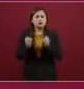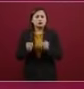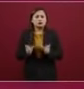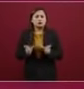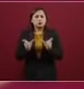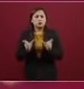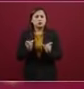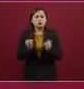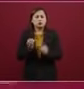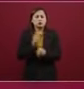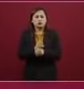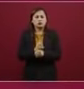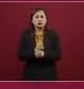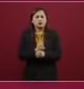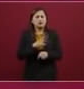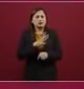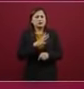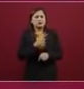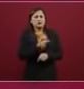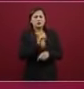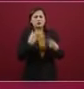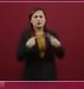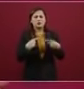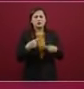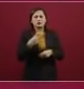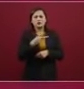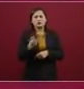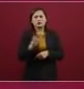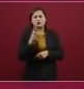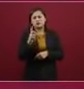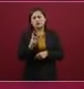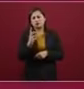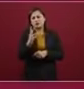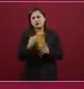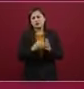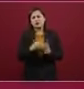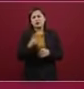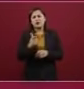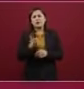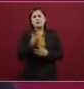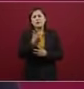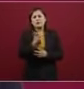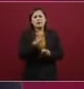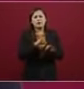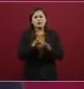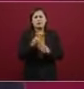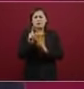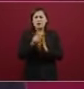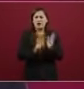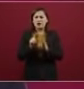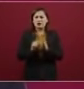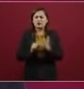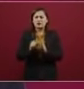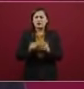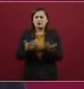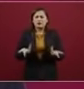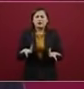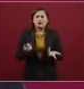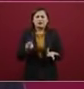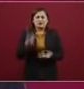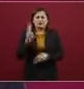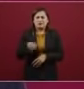ganan 2.490 pesos mensuales. No se les puede exigir gran cosa. Ese